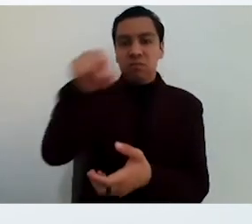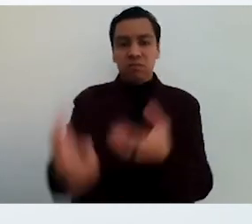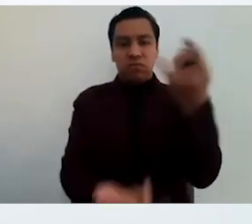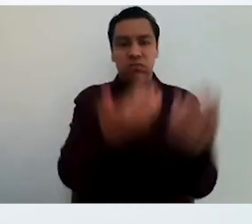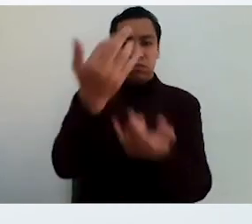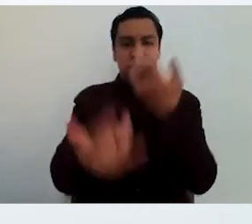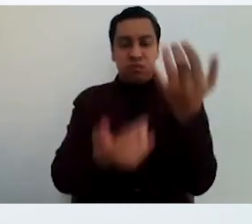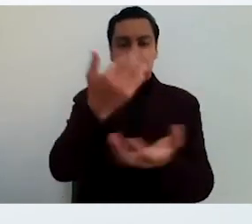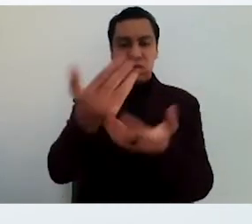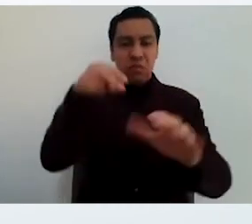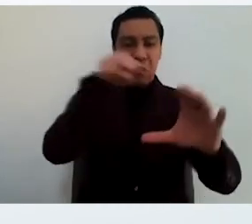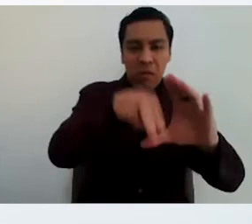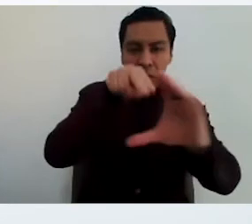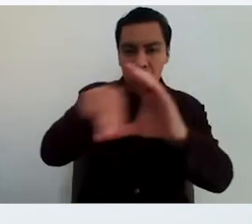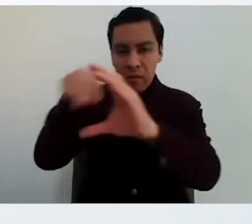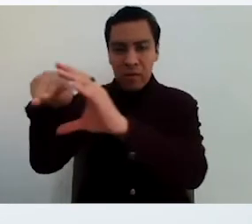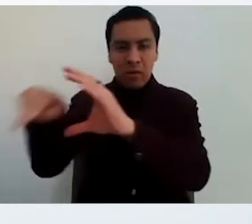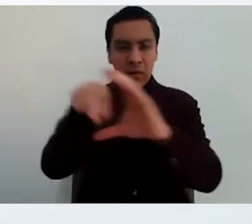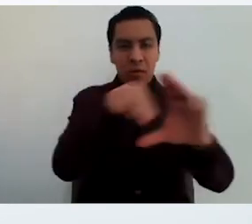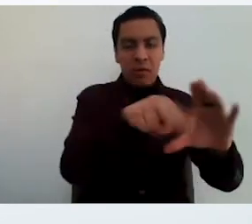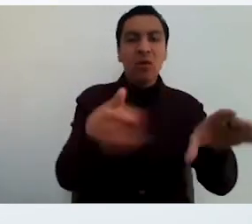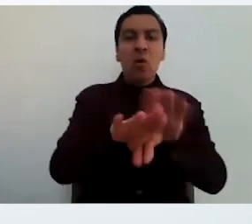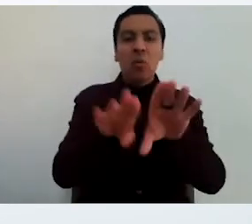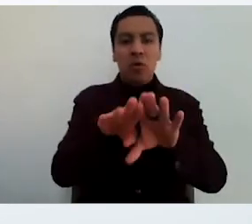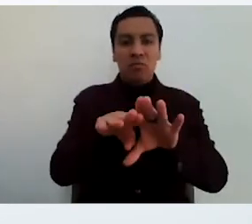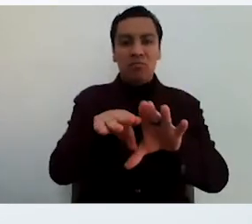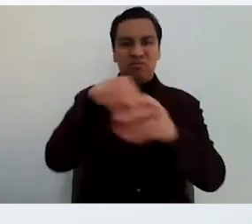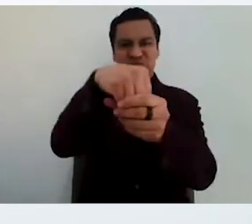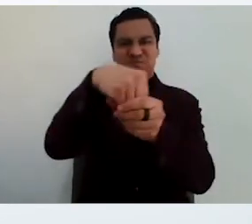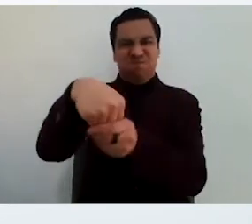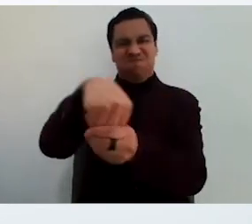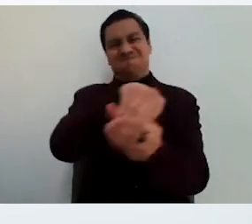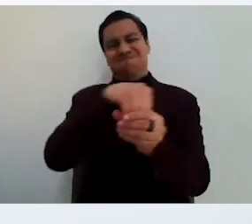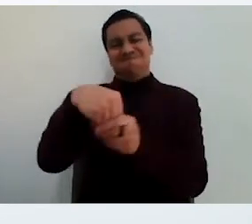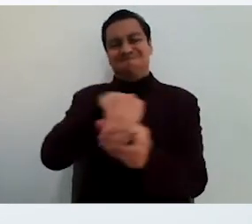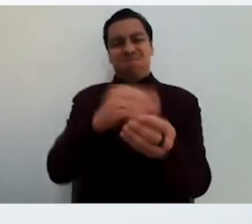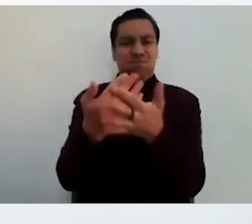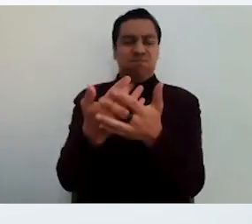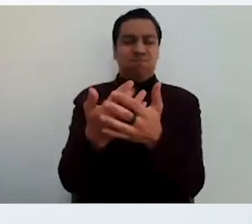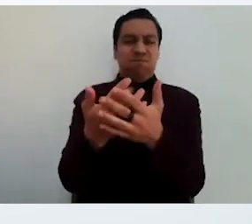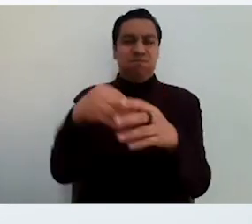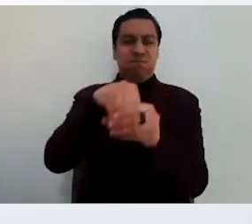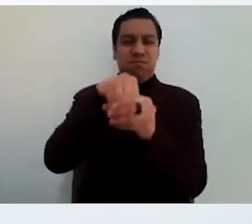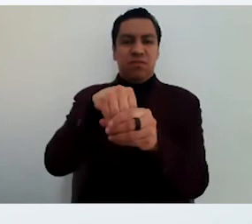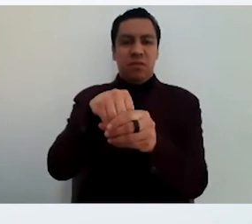es cierto que aquí estamos entre la espada y la pared, porque no sabemos si vamos a morir de enfermos o vamos a morir de hambre,